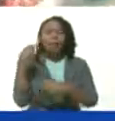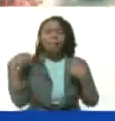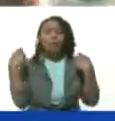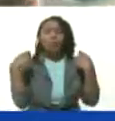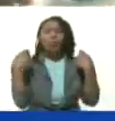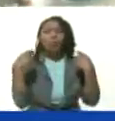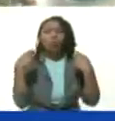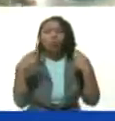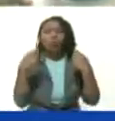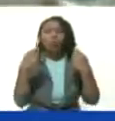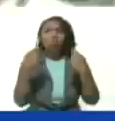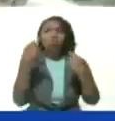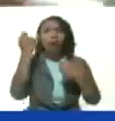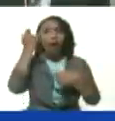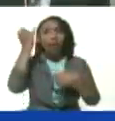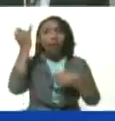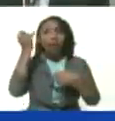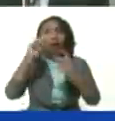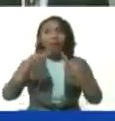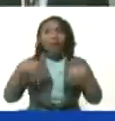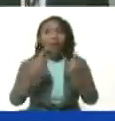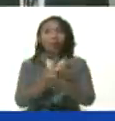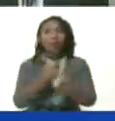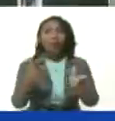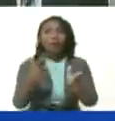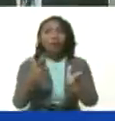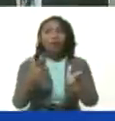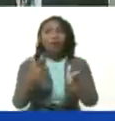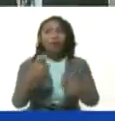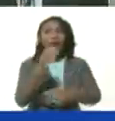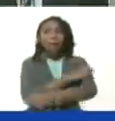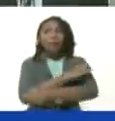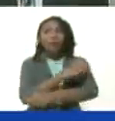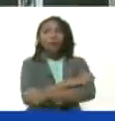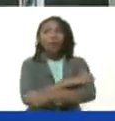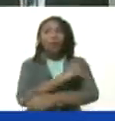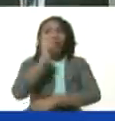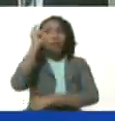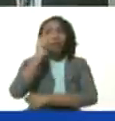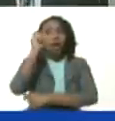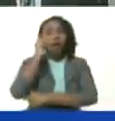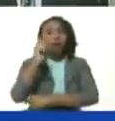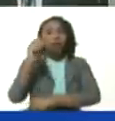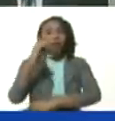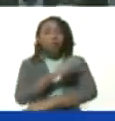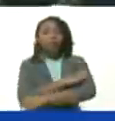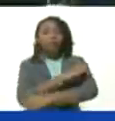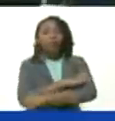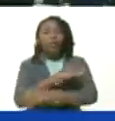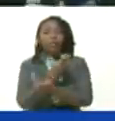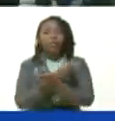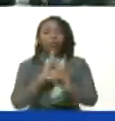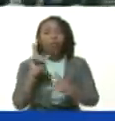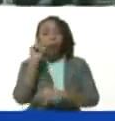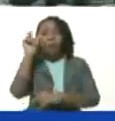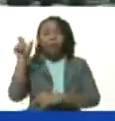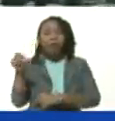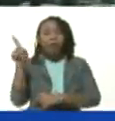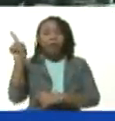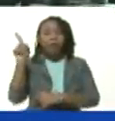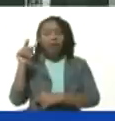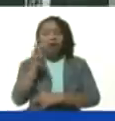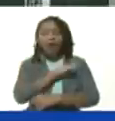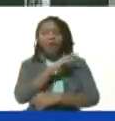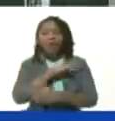promoviendo las ideas neoliberales de la derecha, diputado de Acción Democrática, jefe de la